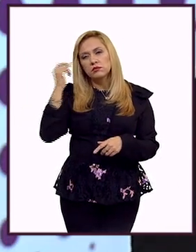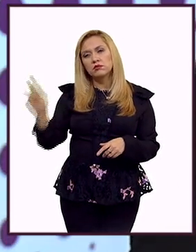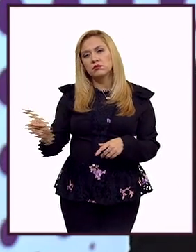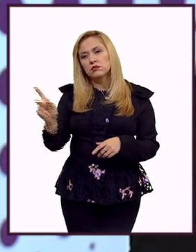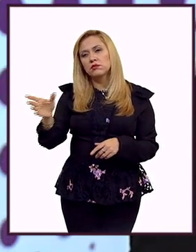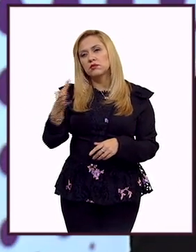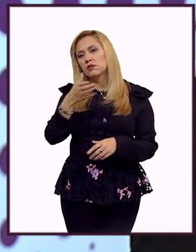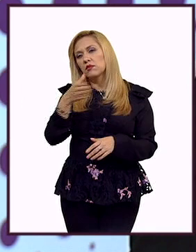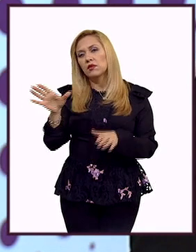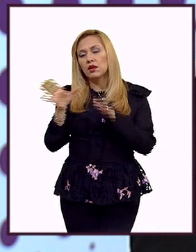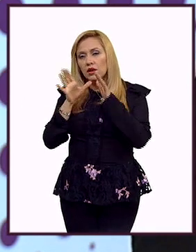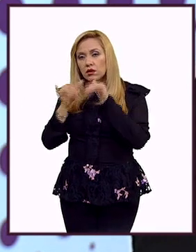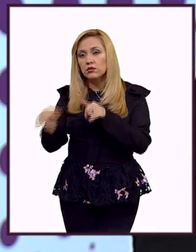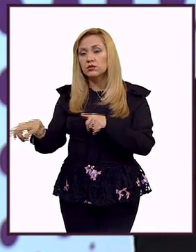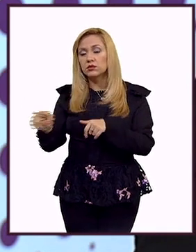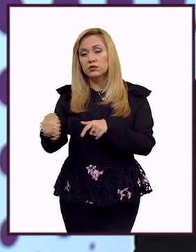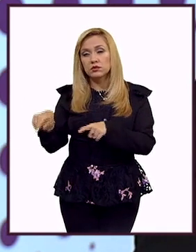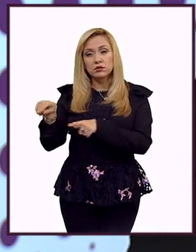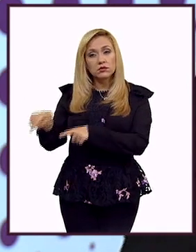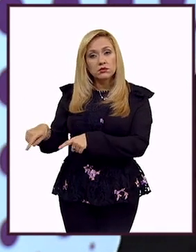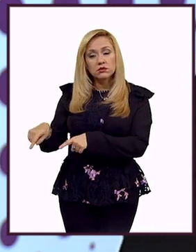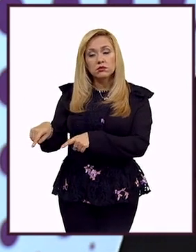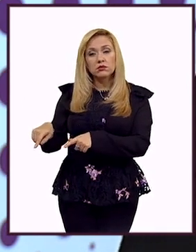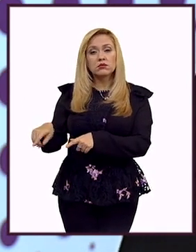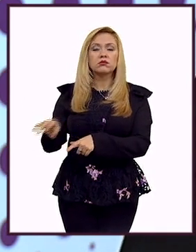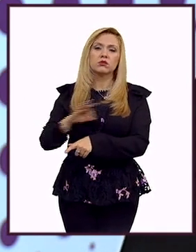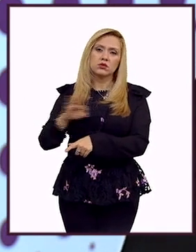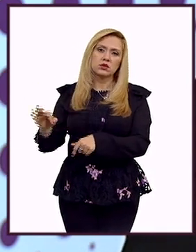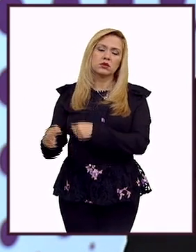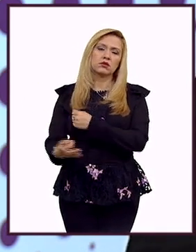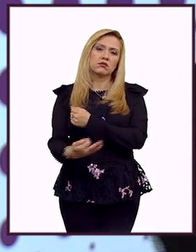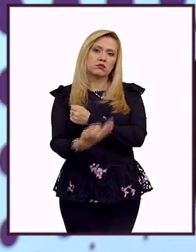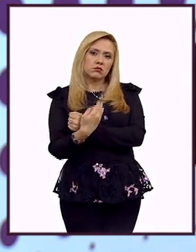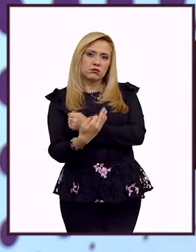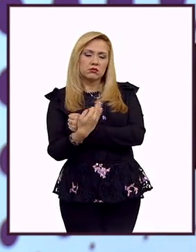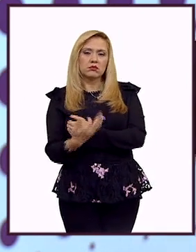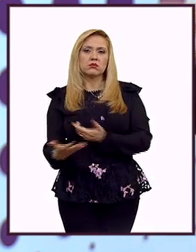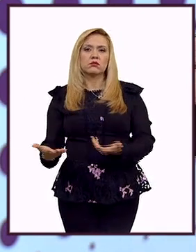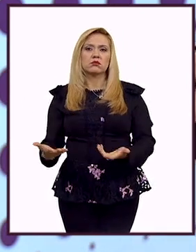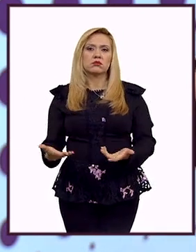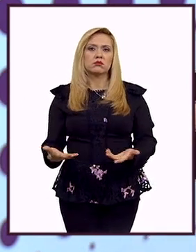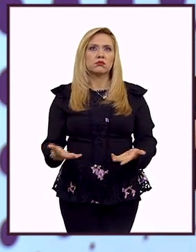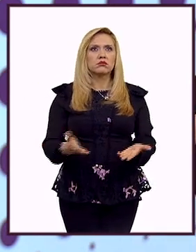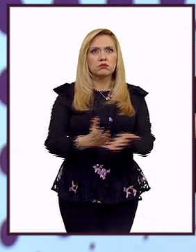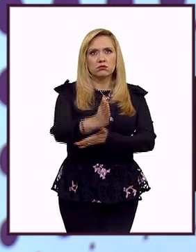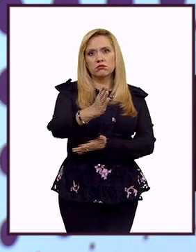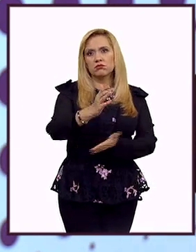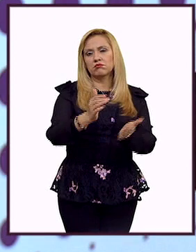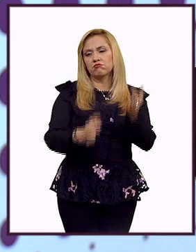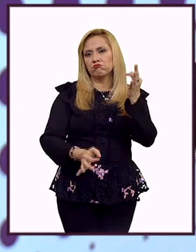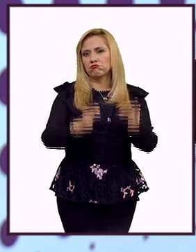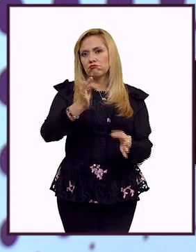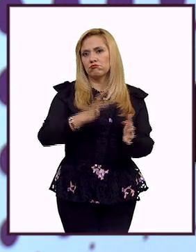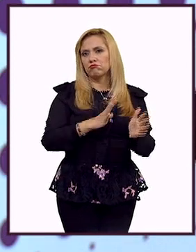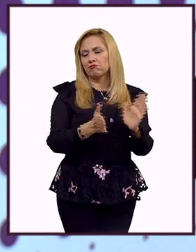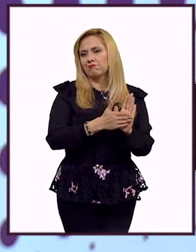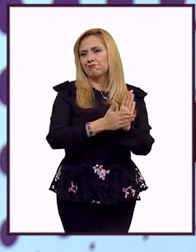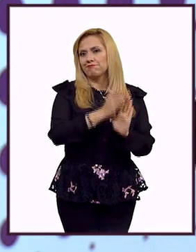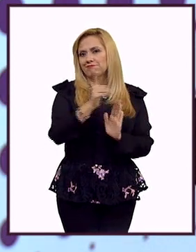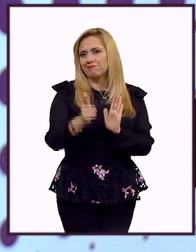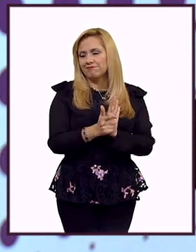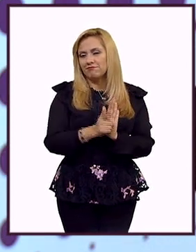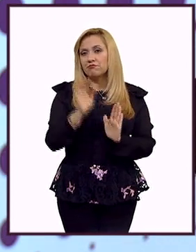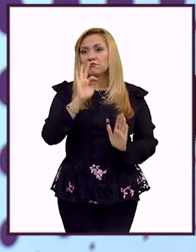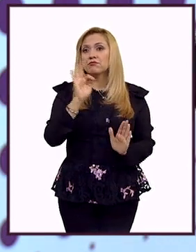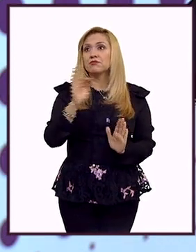campesinas rurales, puedan defenderse y acceder a mecanismos de justicia, ¿no? Entonces, en caso de que tú